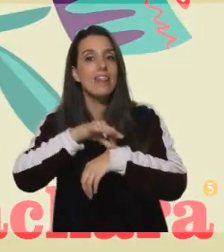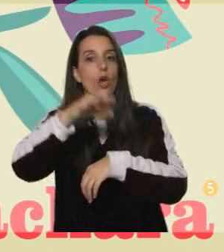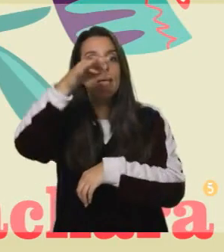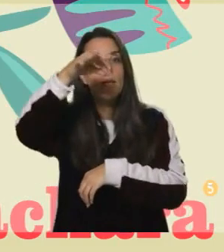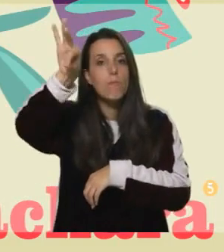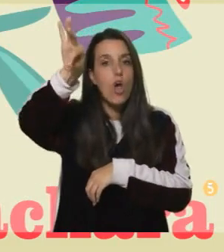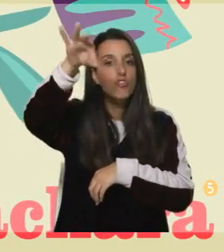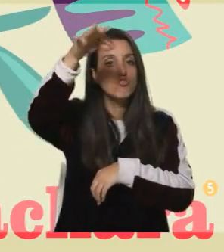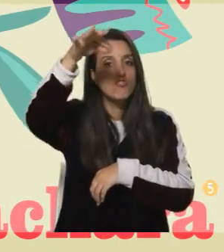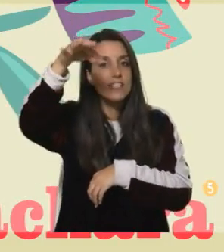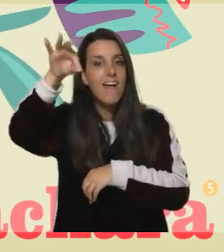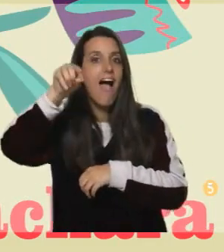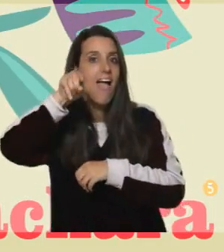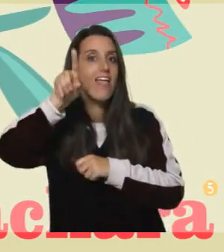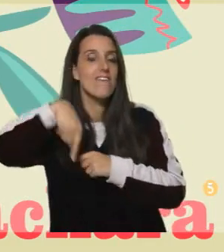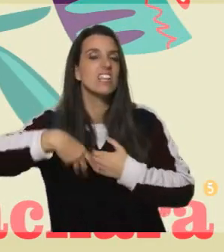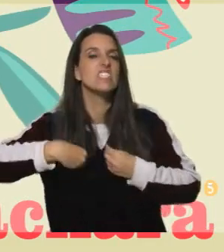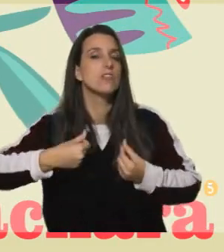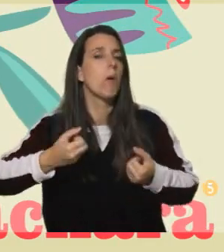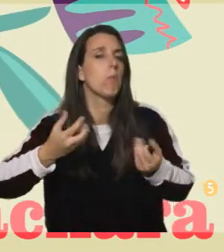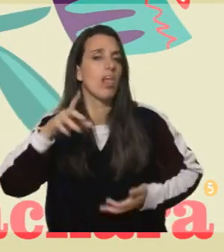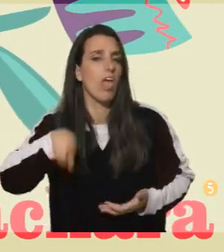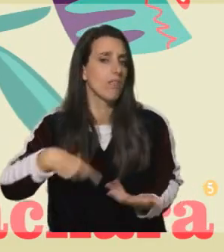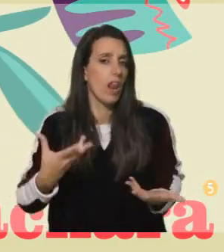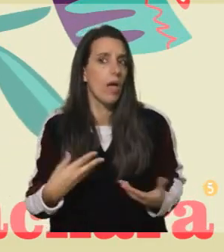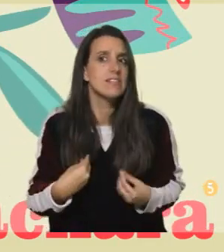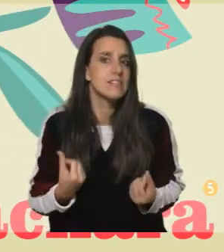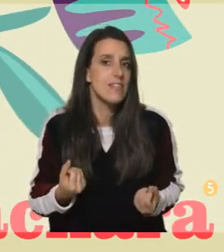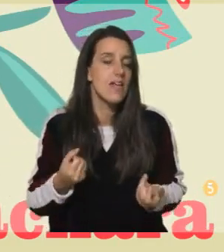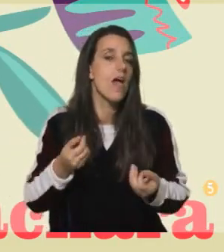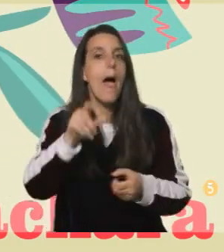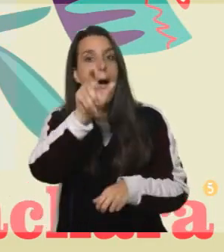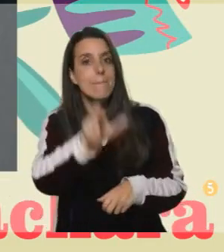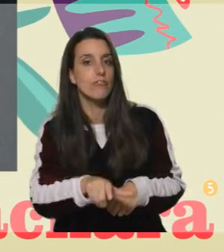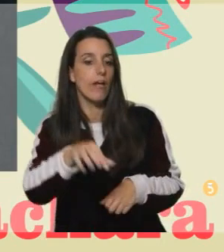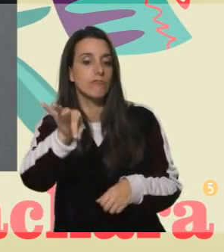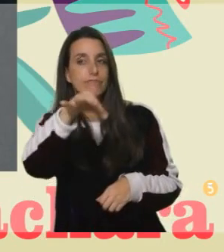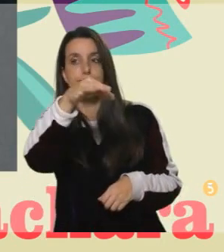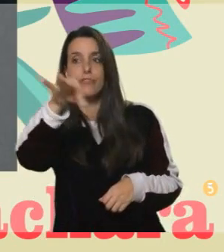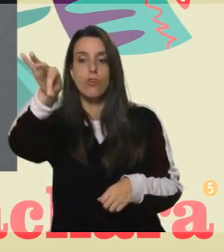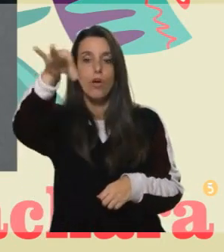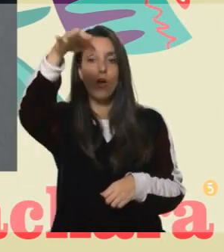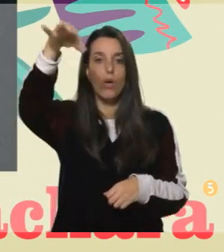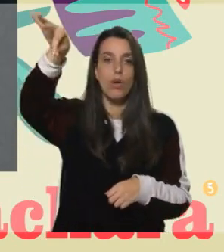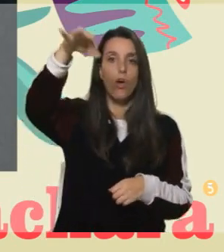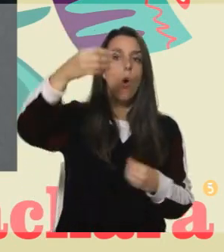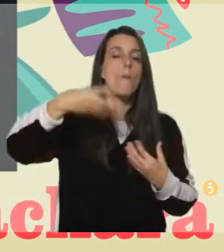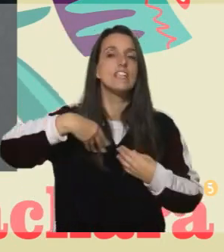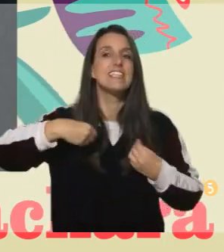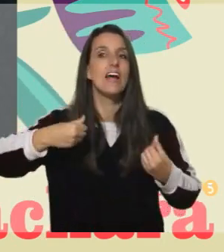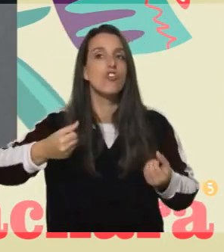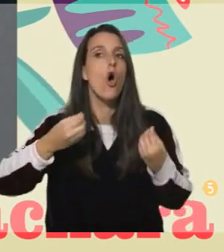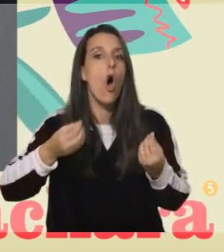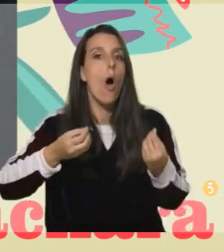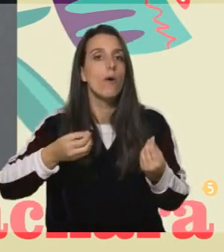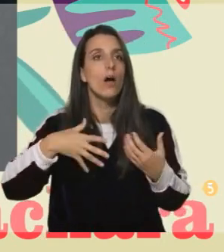Es Tratamos de abordar primero la sintomatología no dándole órdenes a la persona para que esa sensación interna se